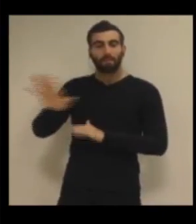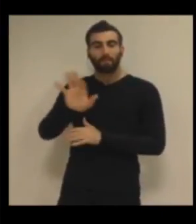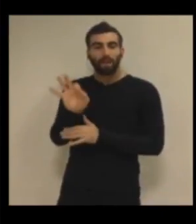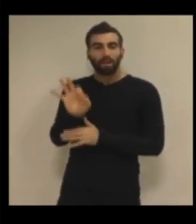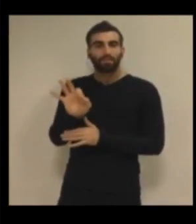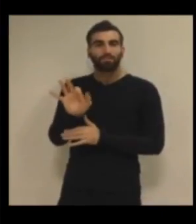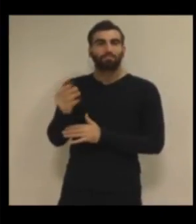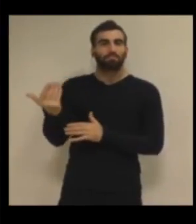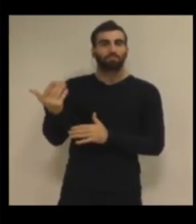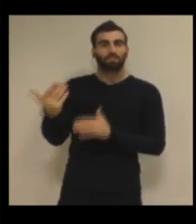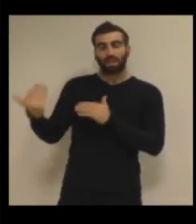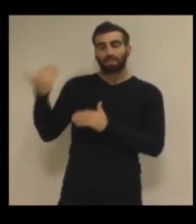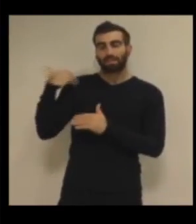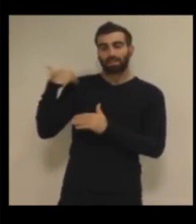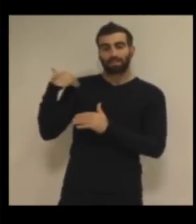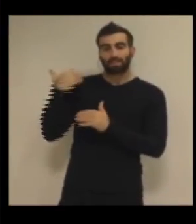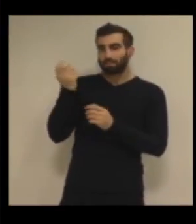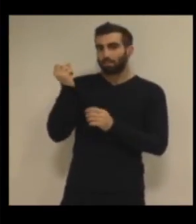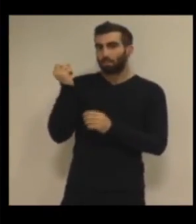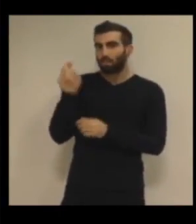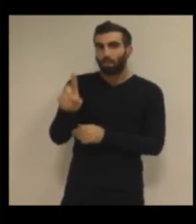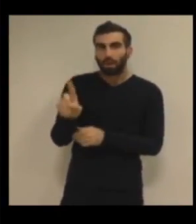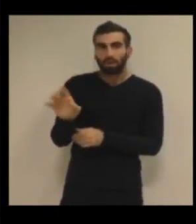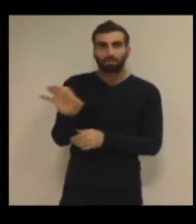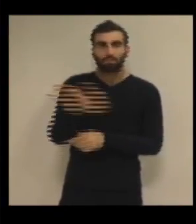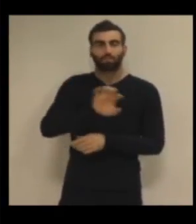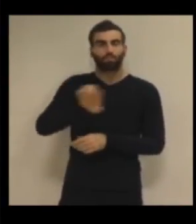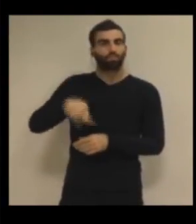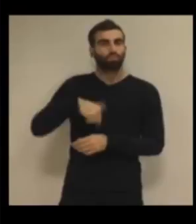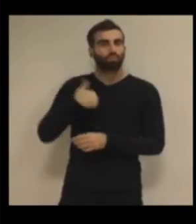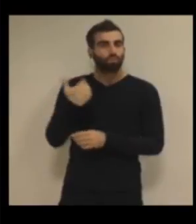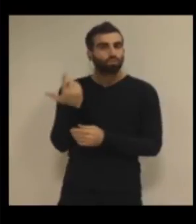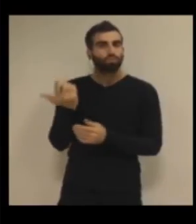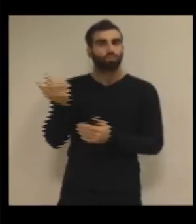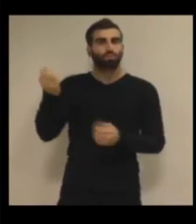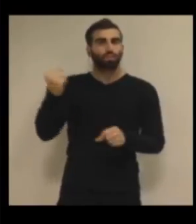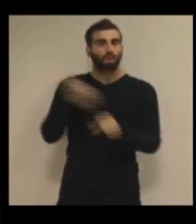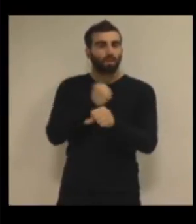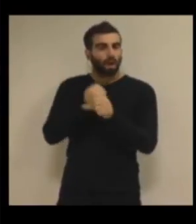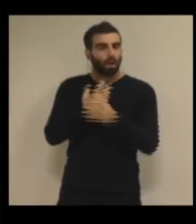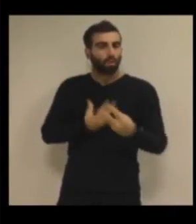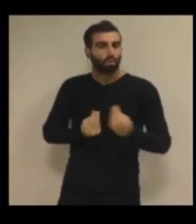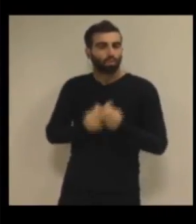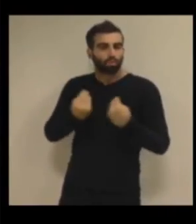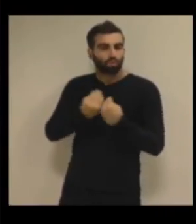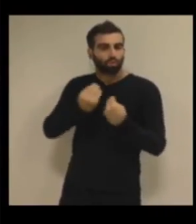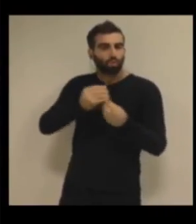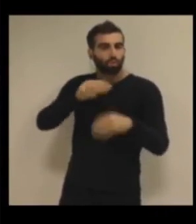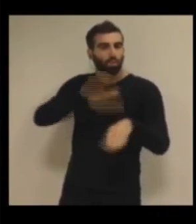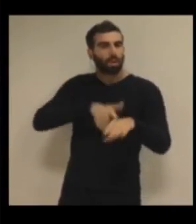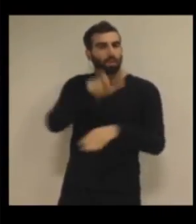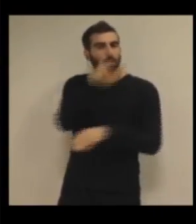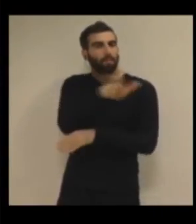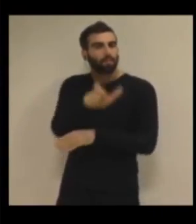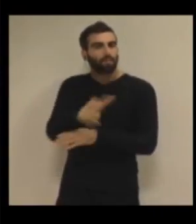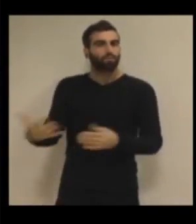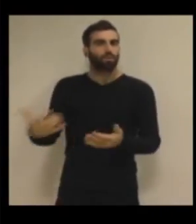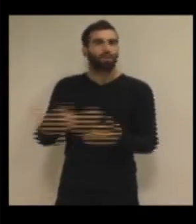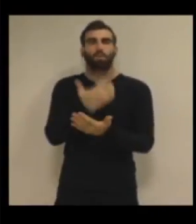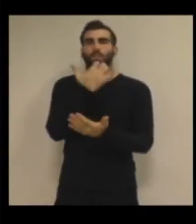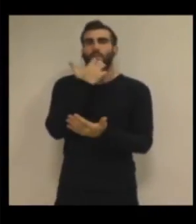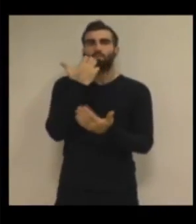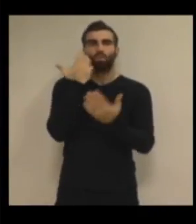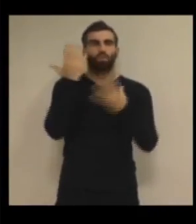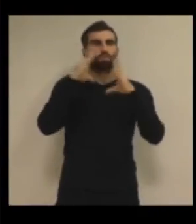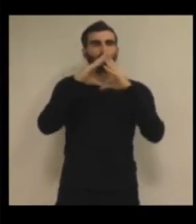o los que trabajamos en ella para que la pueda tener todo el mundo, no digo solo mi universidad, mi grupo,